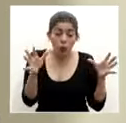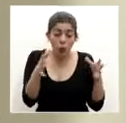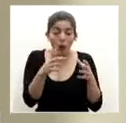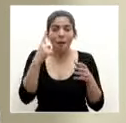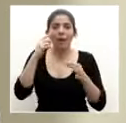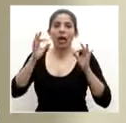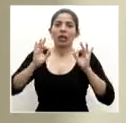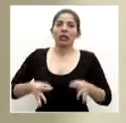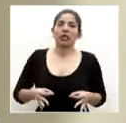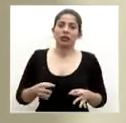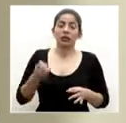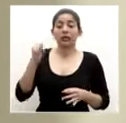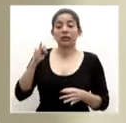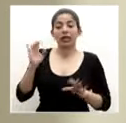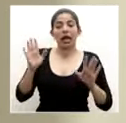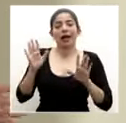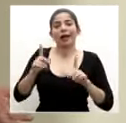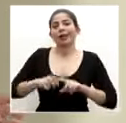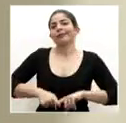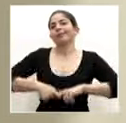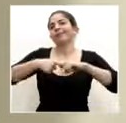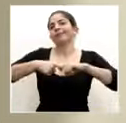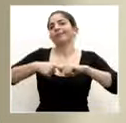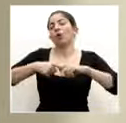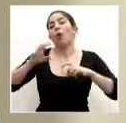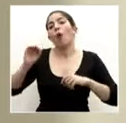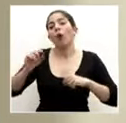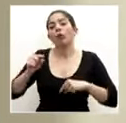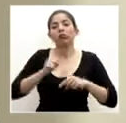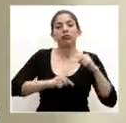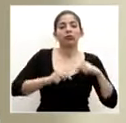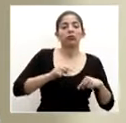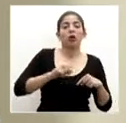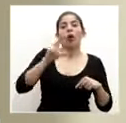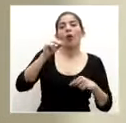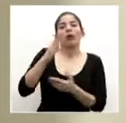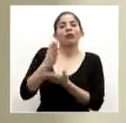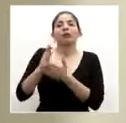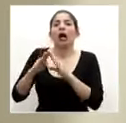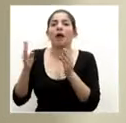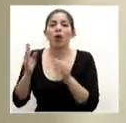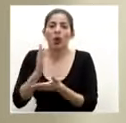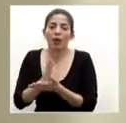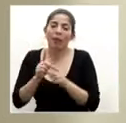como decir, hasta aquí llegamos con la agenda y más bien vamos para atrás o no vamos a permitir más apertura.